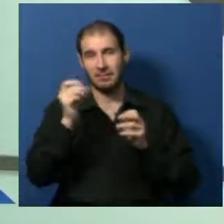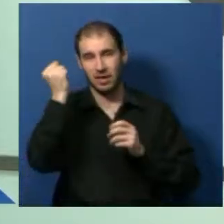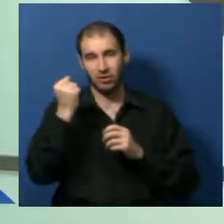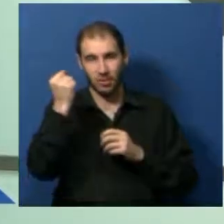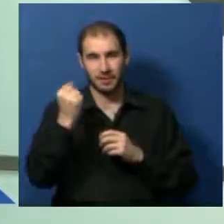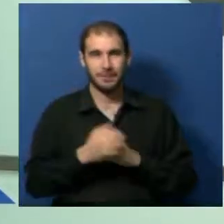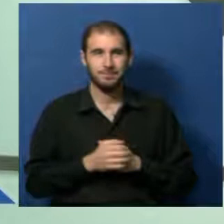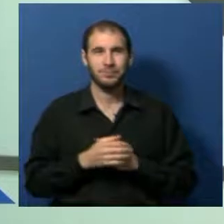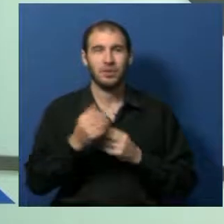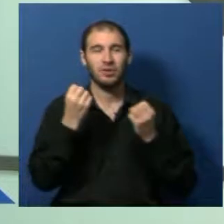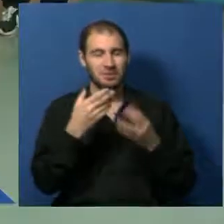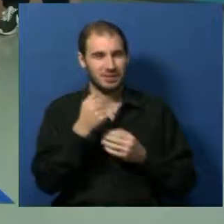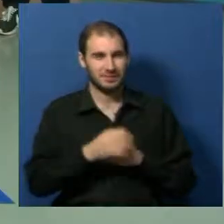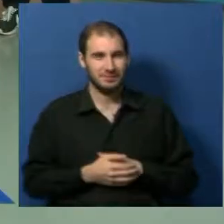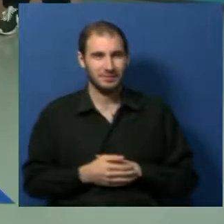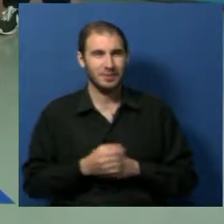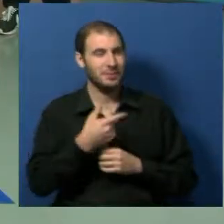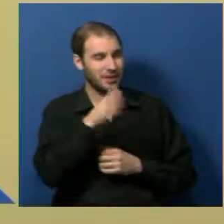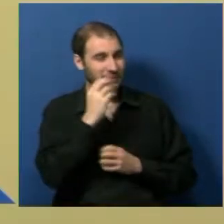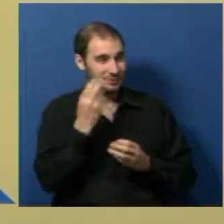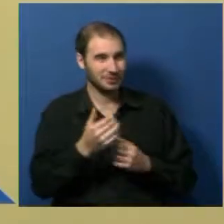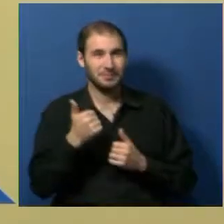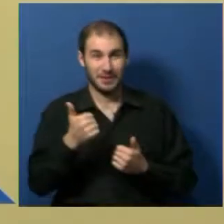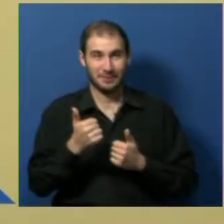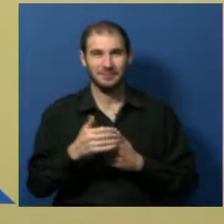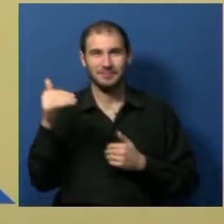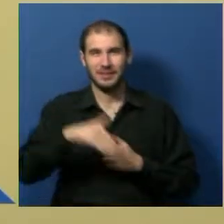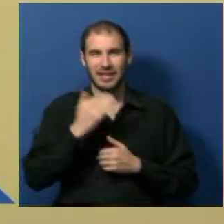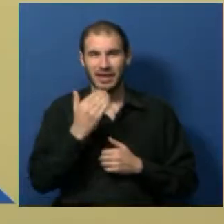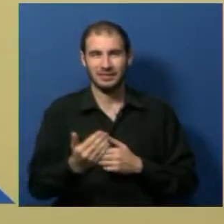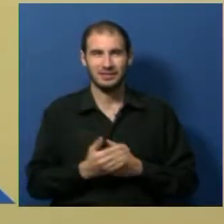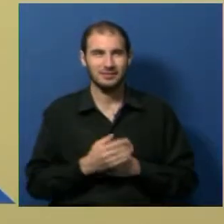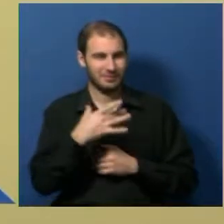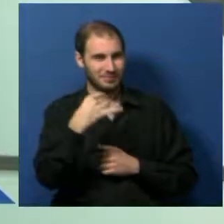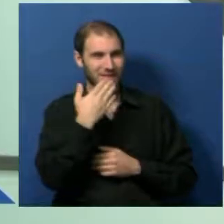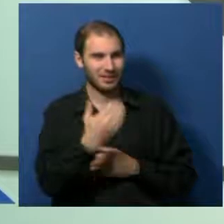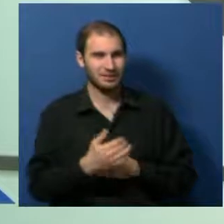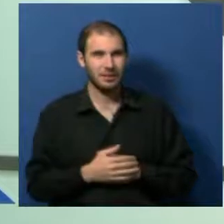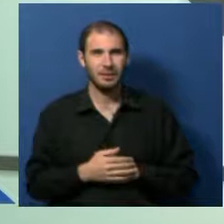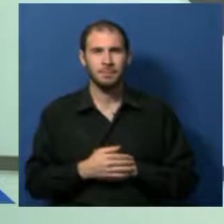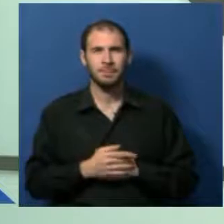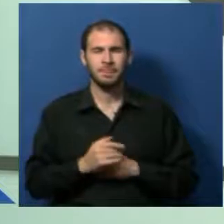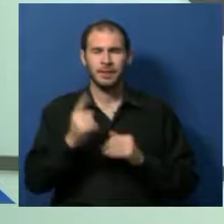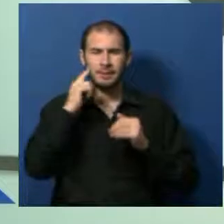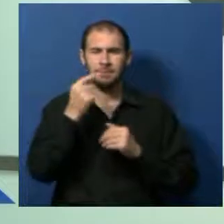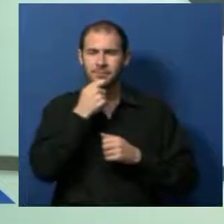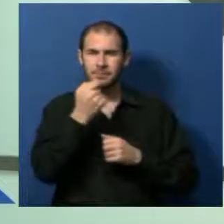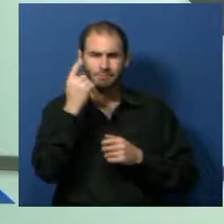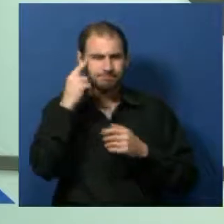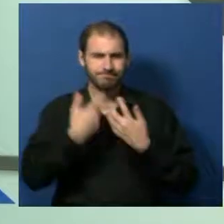económicas. Pablo, ¿cómo andas? ¿Qué tal? Buenas noches, ¿cómo estás? Muy bien, ¿y vos? Gracias por venir nuevamente. Gracias por la invitación. Un poco pensaba en la